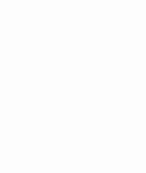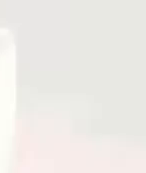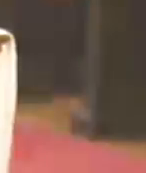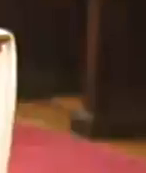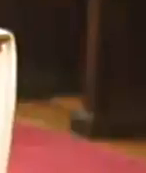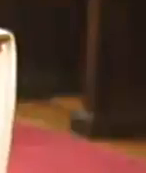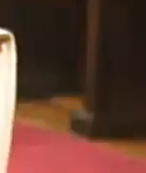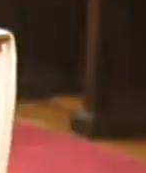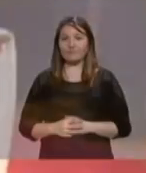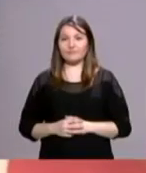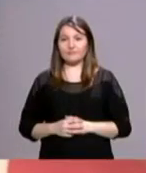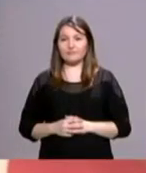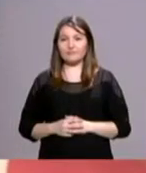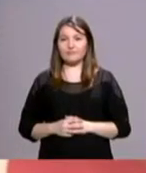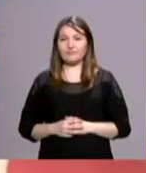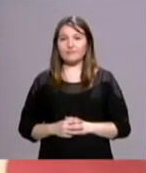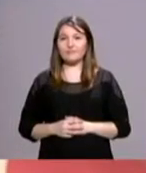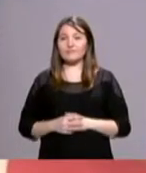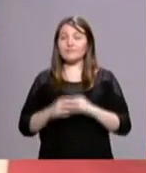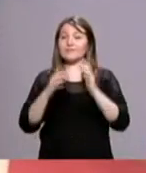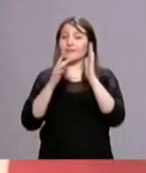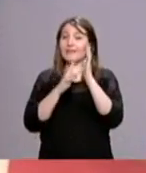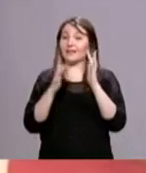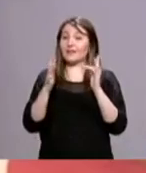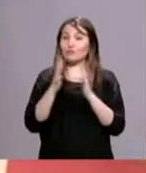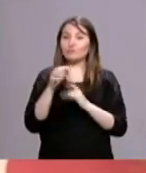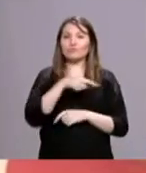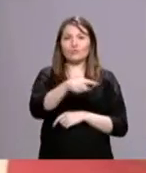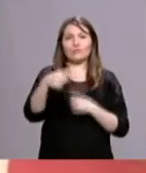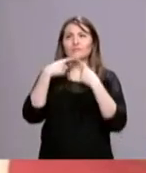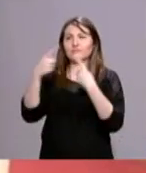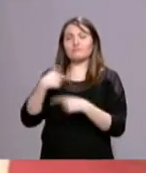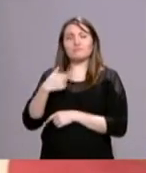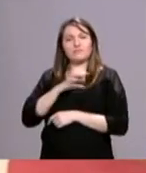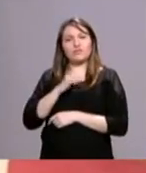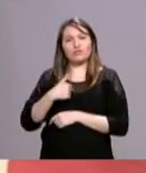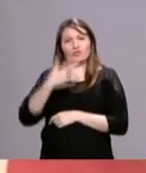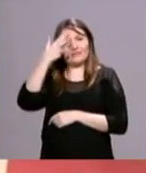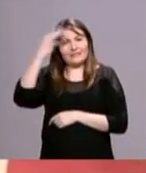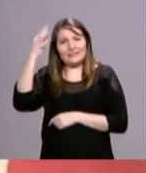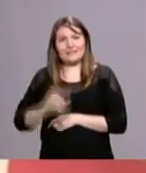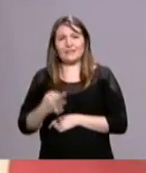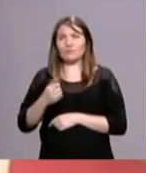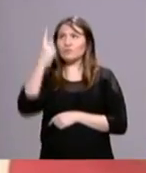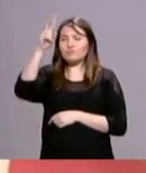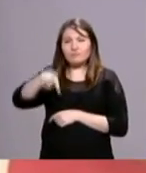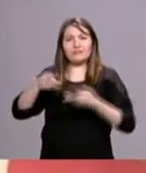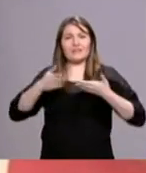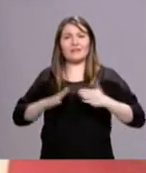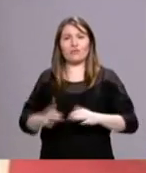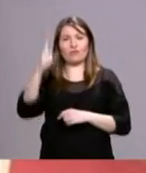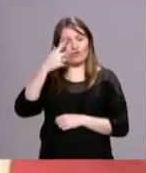A este Jesús, decidle, creo, Señor, creo que tú eres el Hijo de Dios,